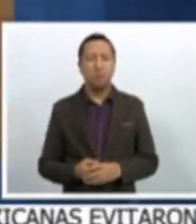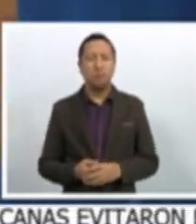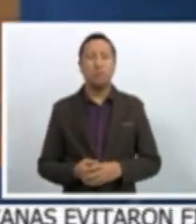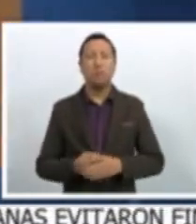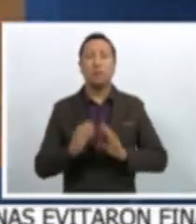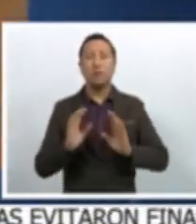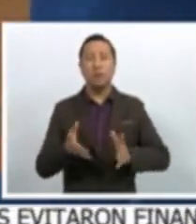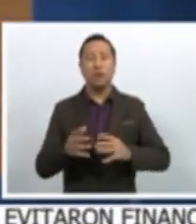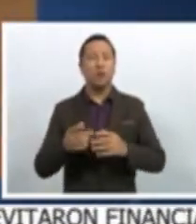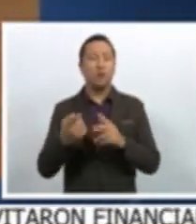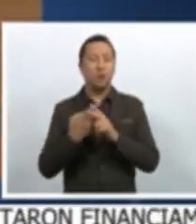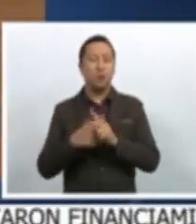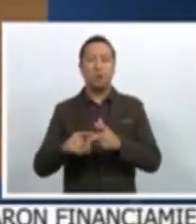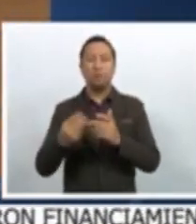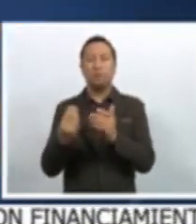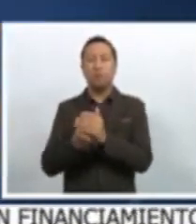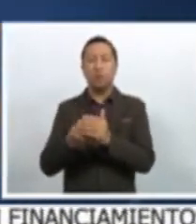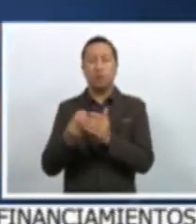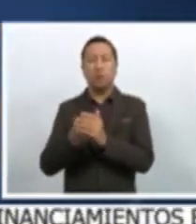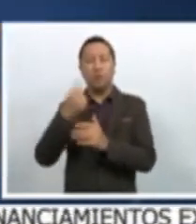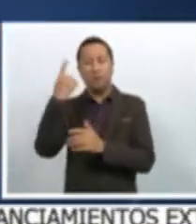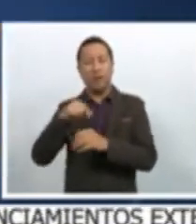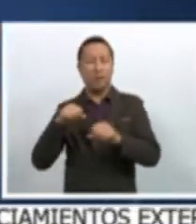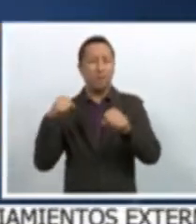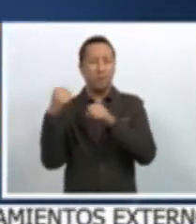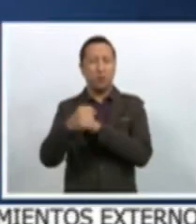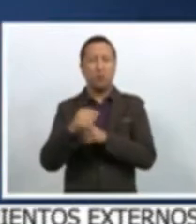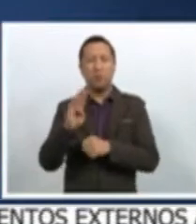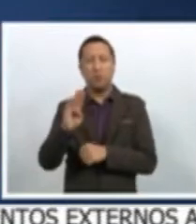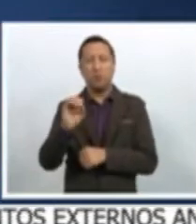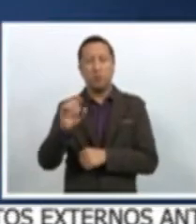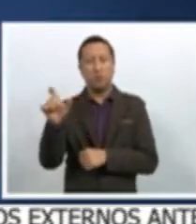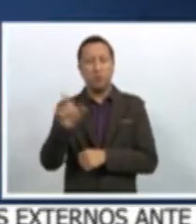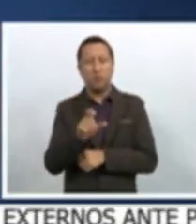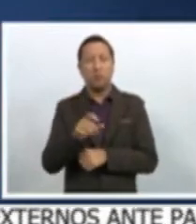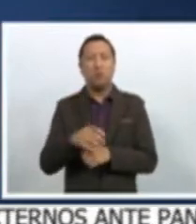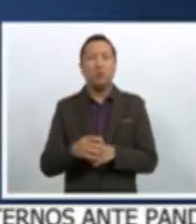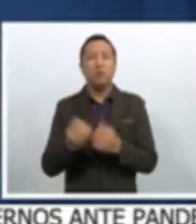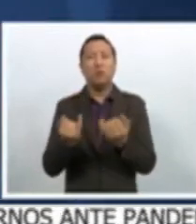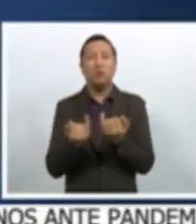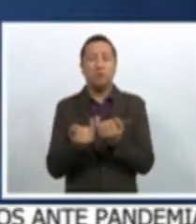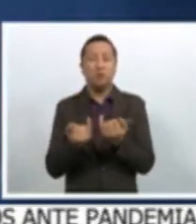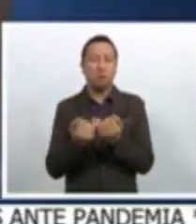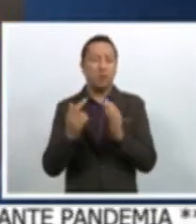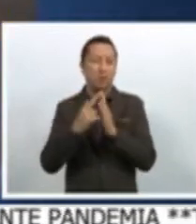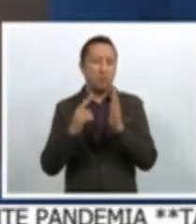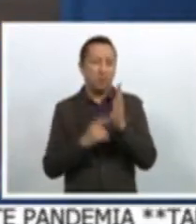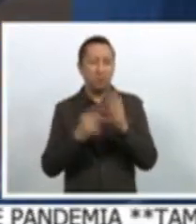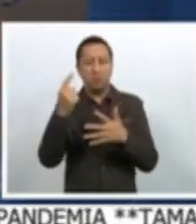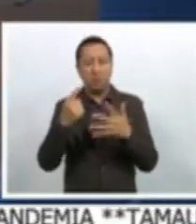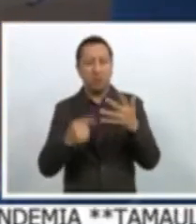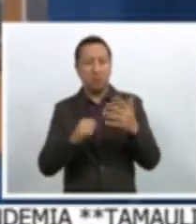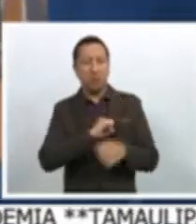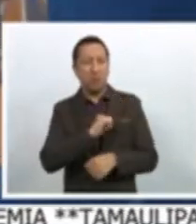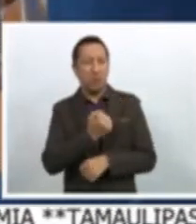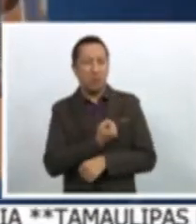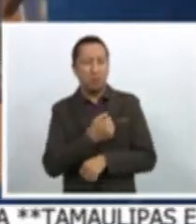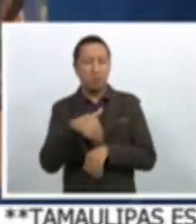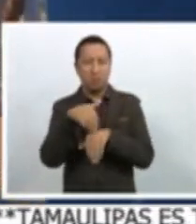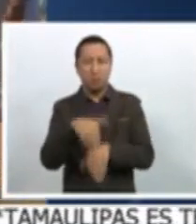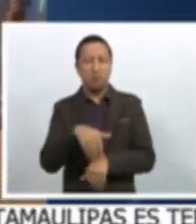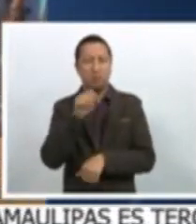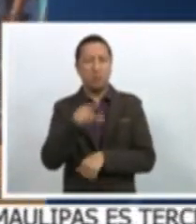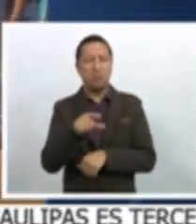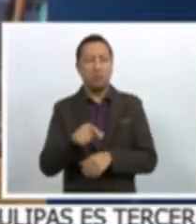clases de box tanto en la Ínsula como en Rancho Viejo, pero ahora apegados a las normas sanitarias para contribuir a la contención del